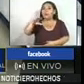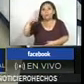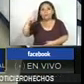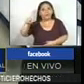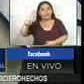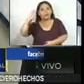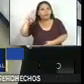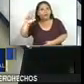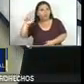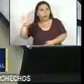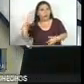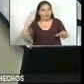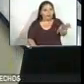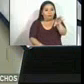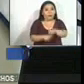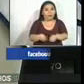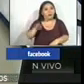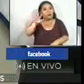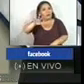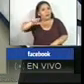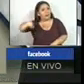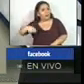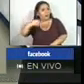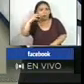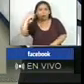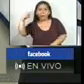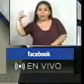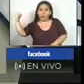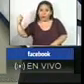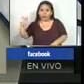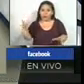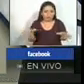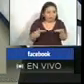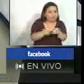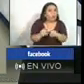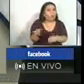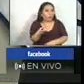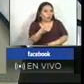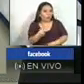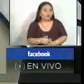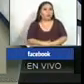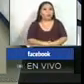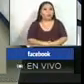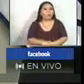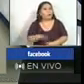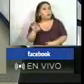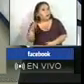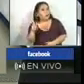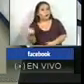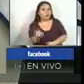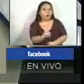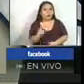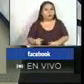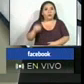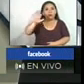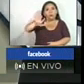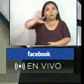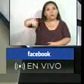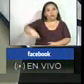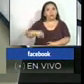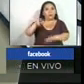a los 5.518.803 representaría una cantidad de 5